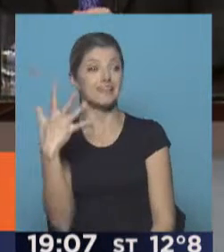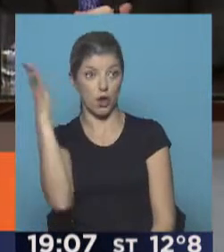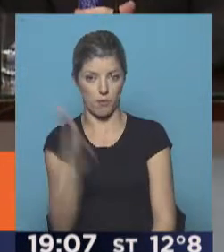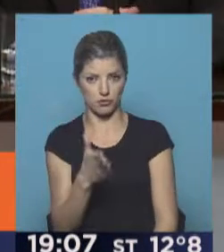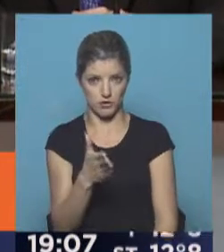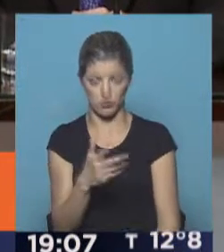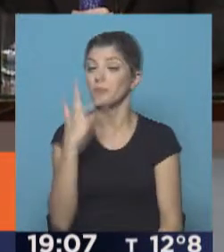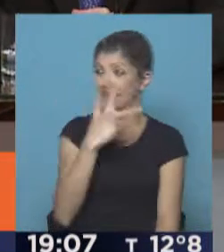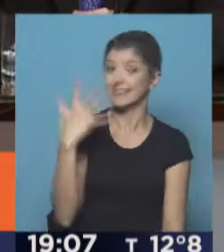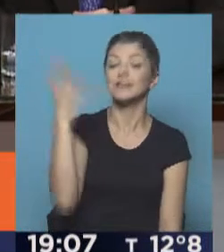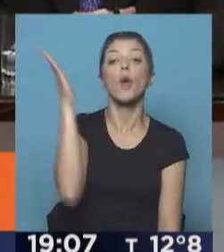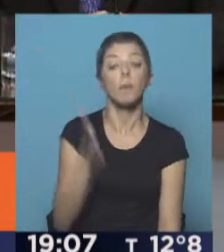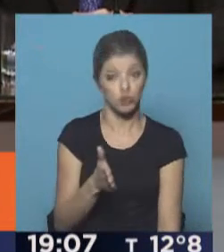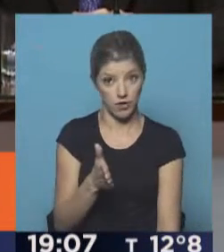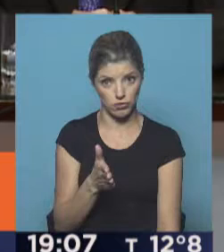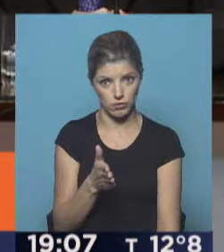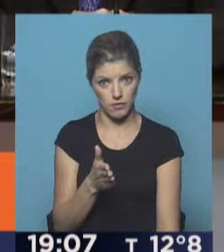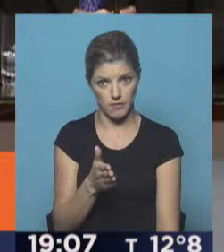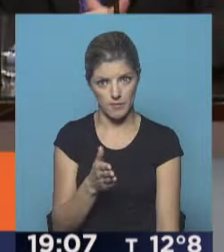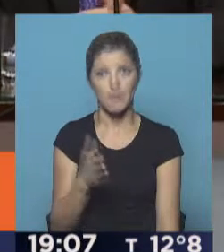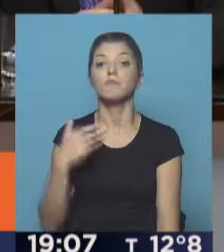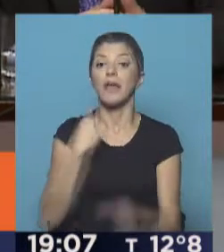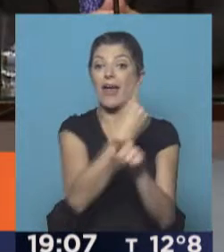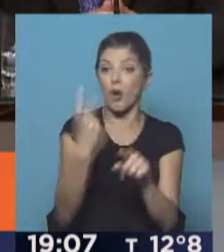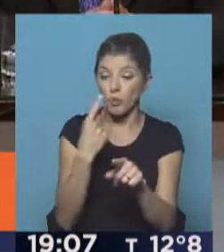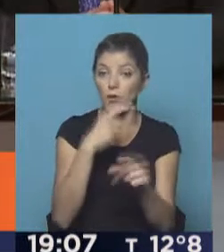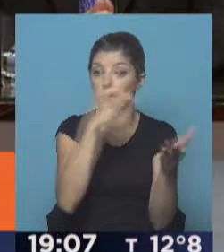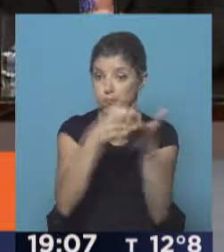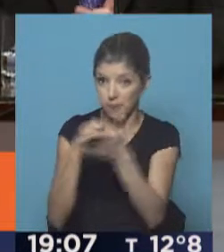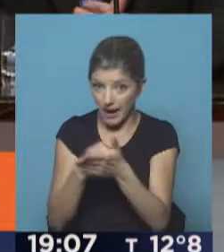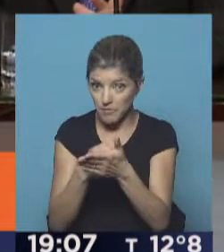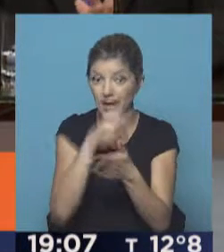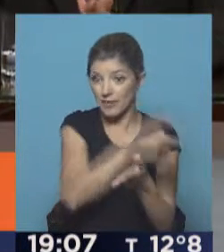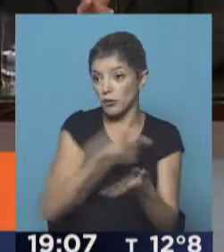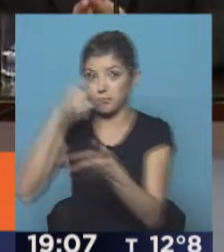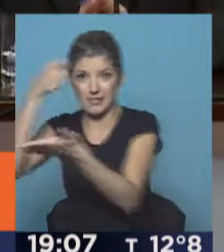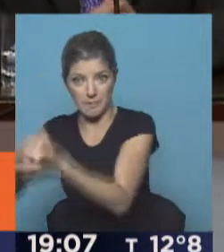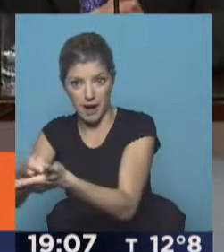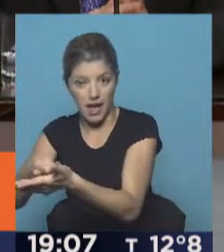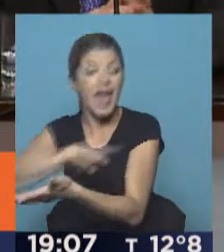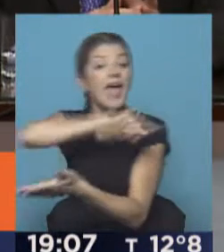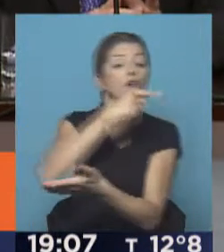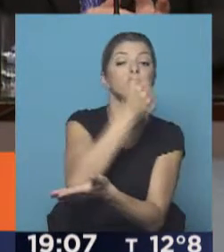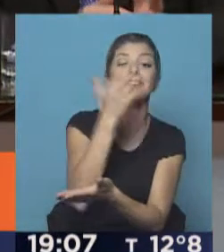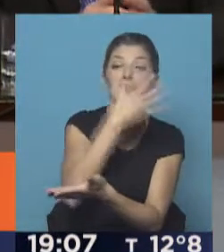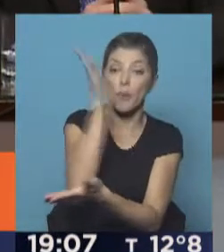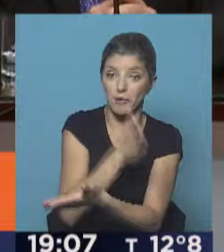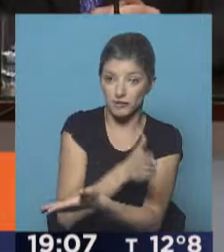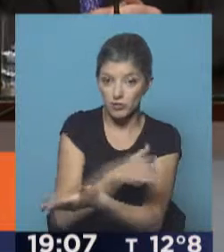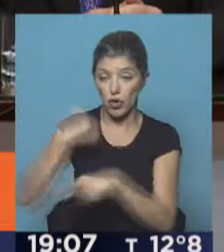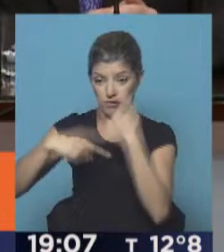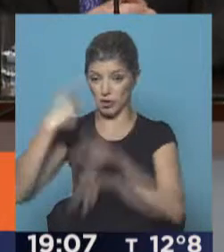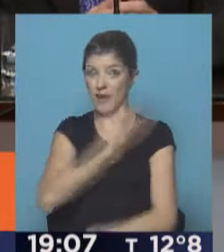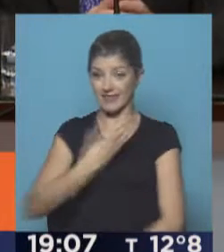35% del costo de lo que nos cuesta la luz a cada uno de los domicilios es lo que se paga. El otro 65% lo sigue pagando el